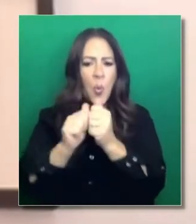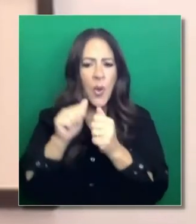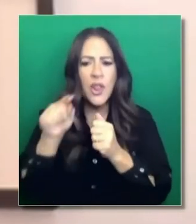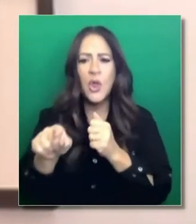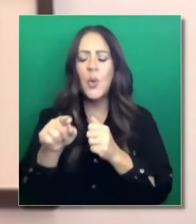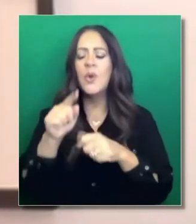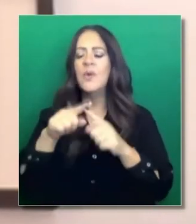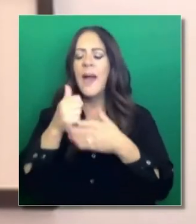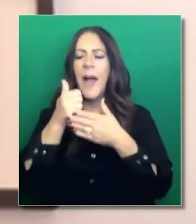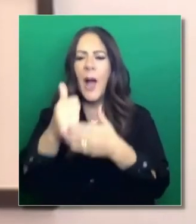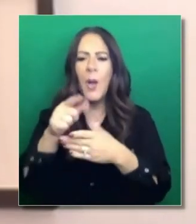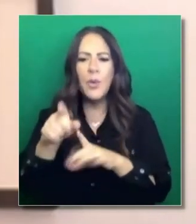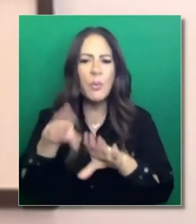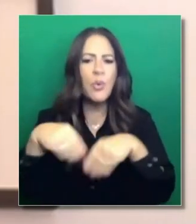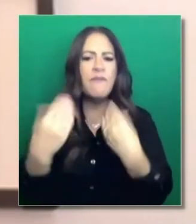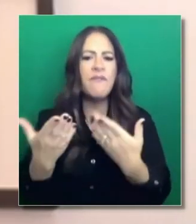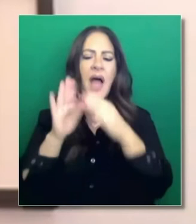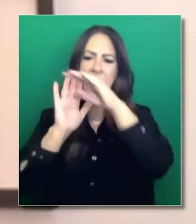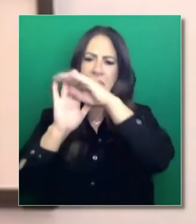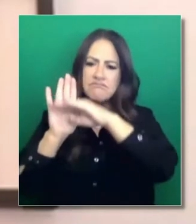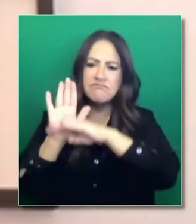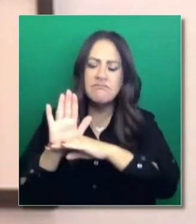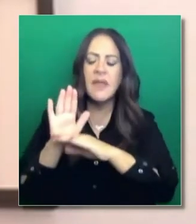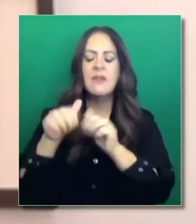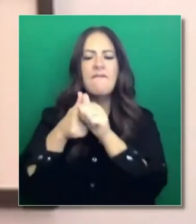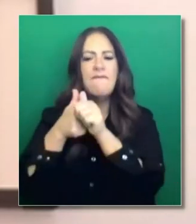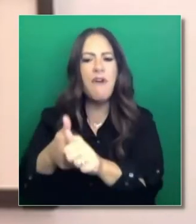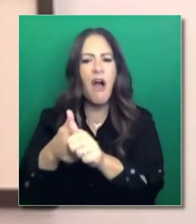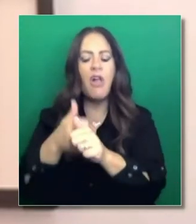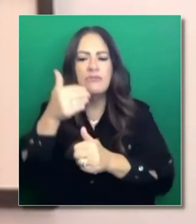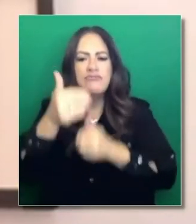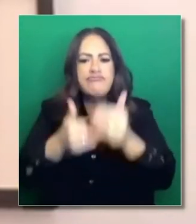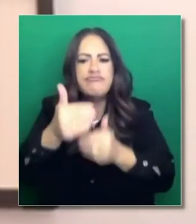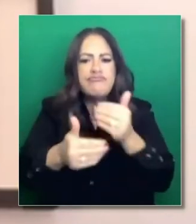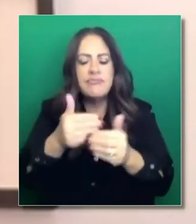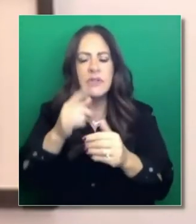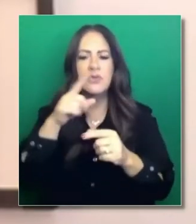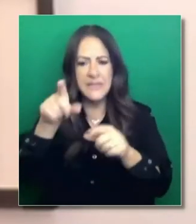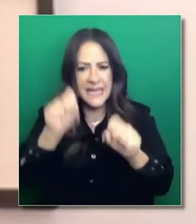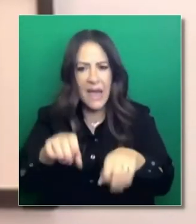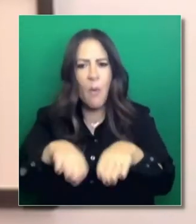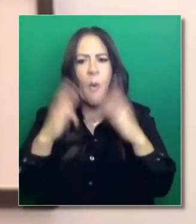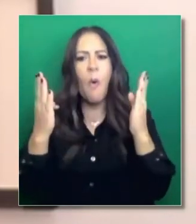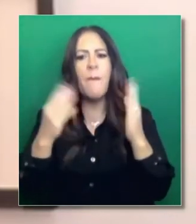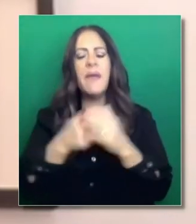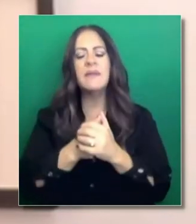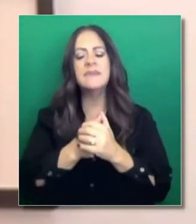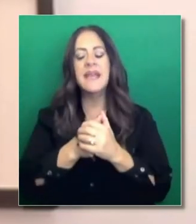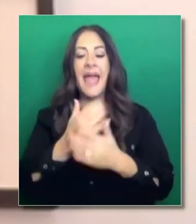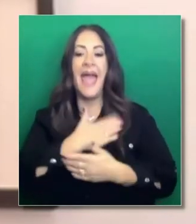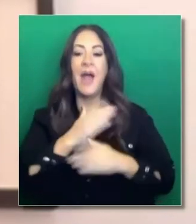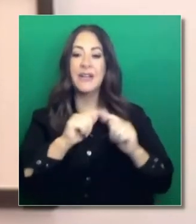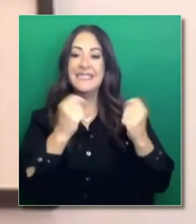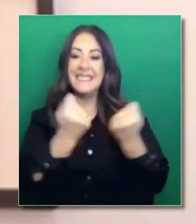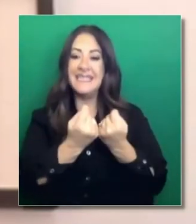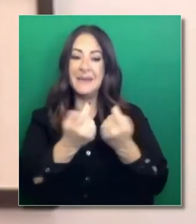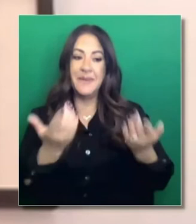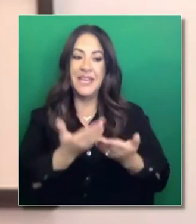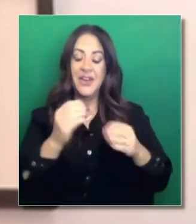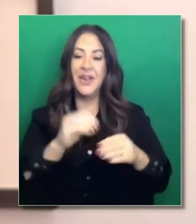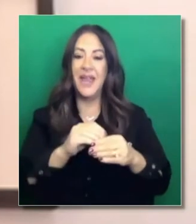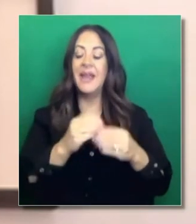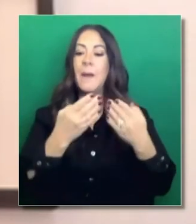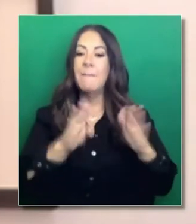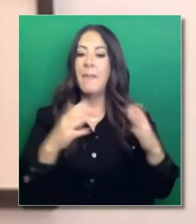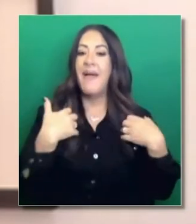de Sanidad, para dar a las escuelas ese apoyo muy necesario para reabrir. Esto será importante